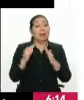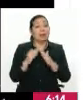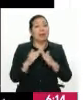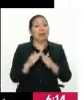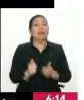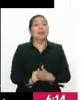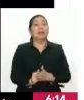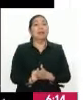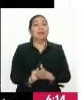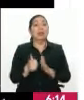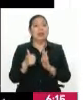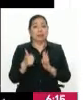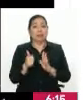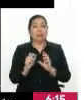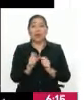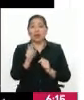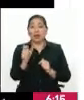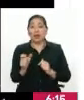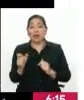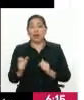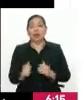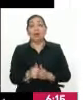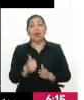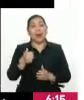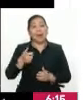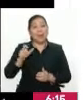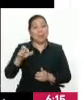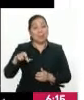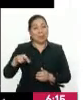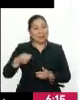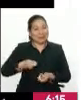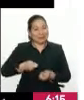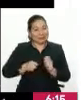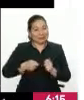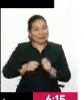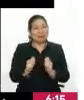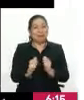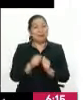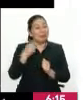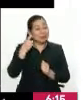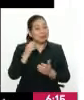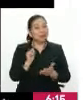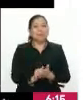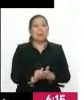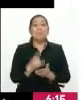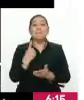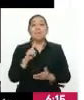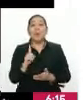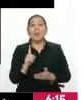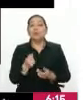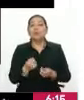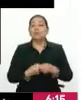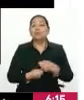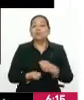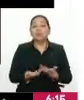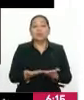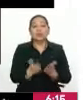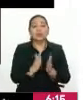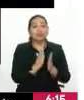del país de 6 congresistas de Acción Popular, investigados por la Fiscalía por el presunto delito